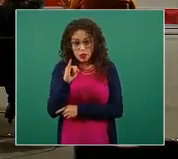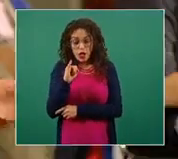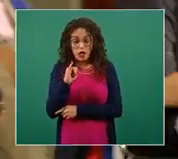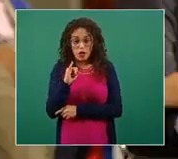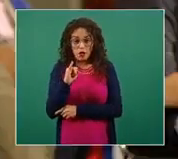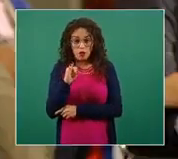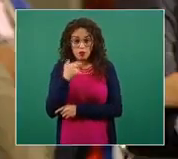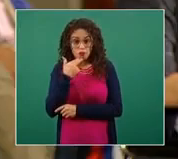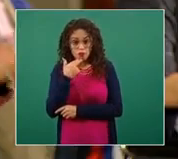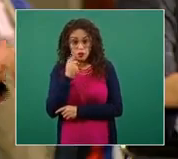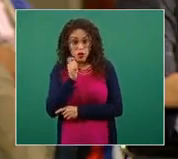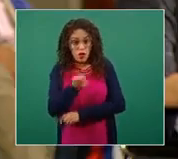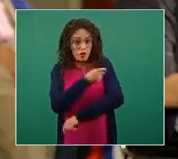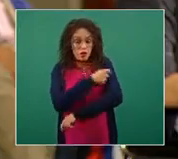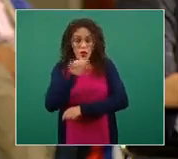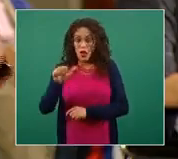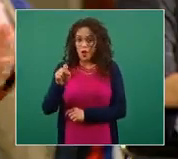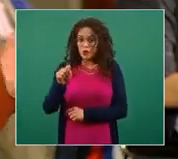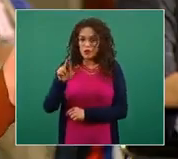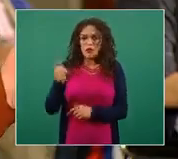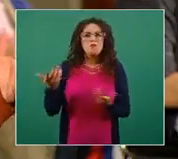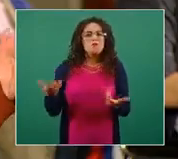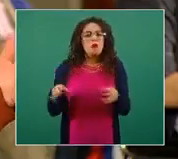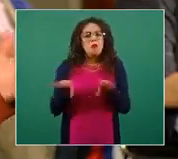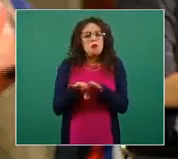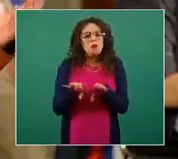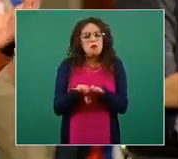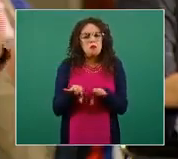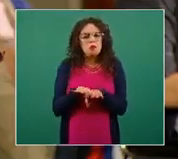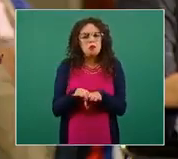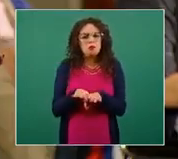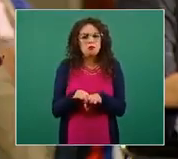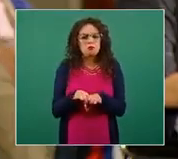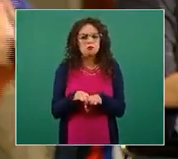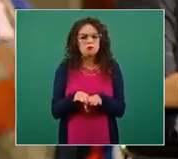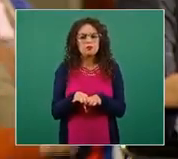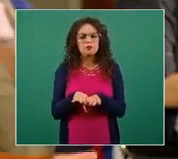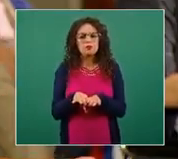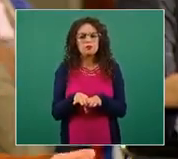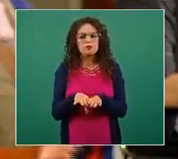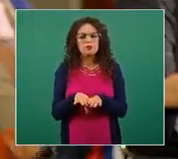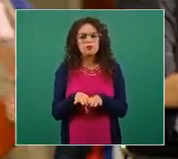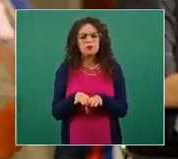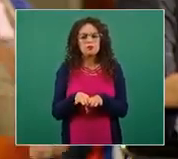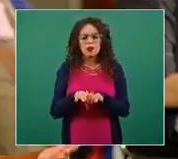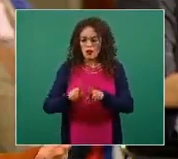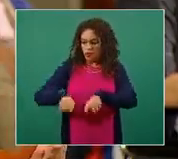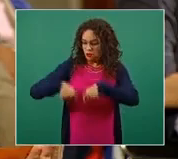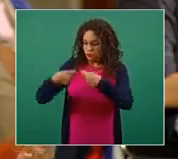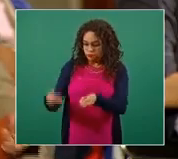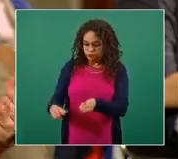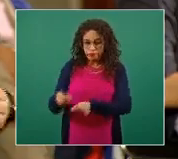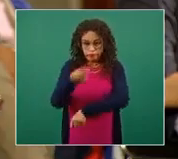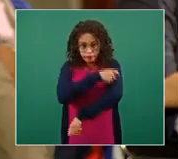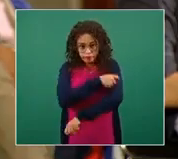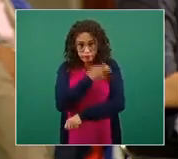ejemplo, no sé qué criterios van a tener para aplicárselas a estas personas cuando no